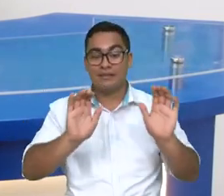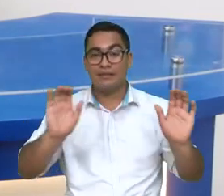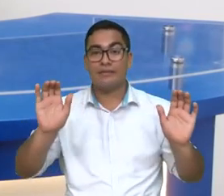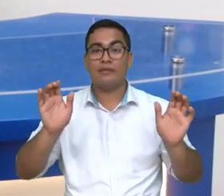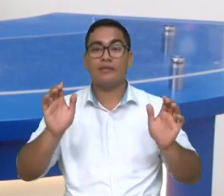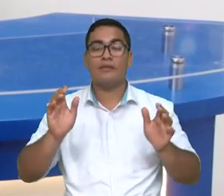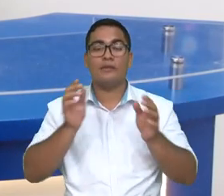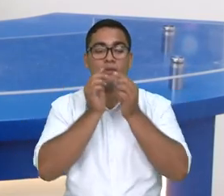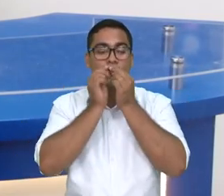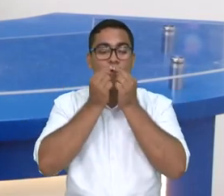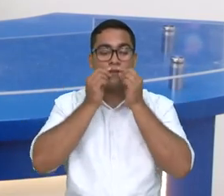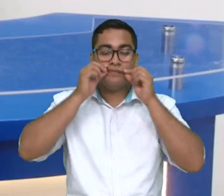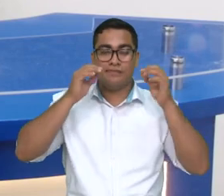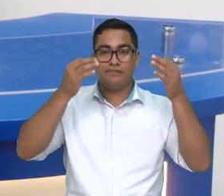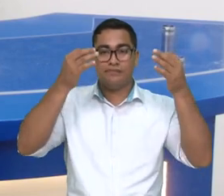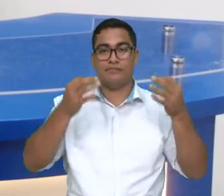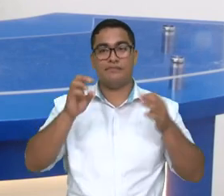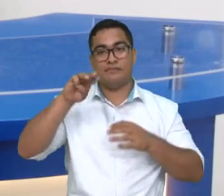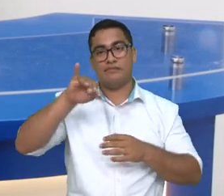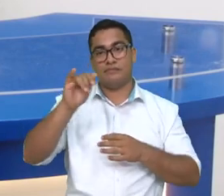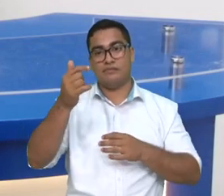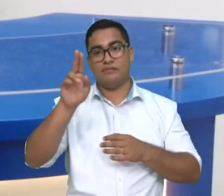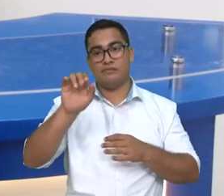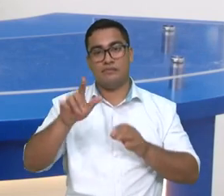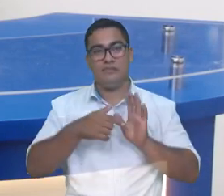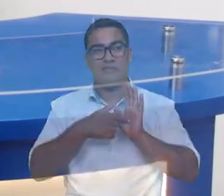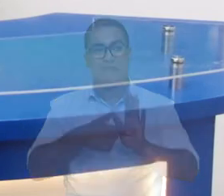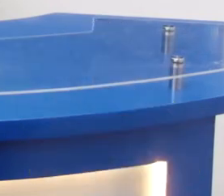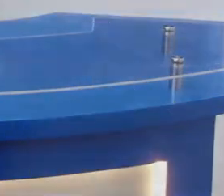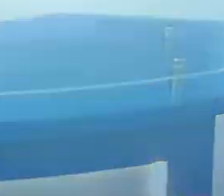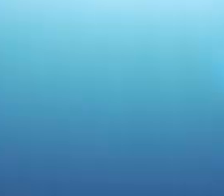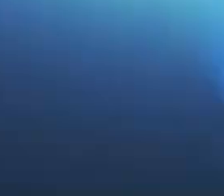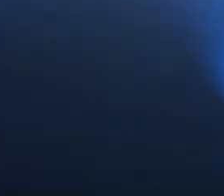sus labios. Miguel Carranza Mena nos cuenta más.